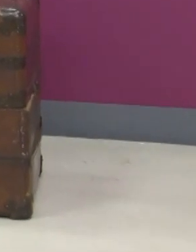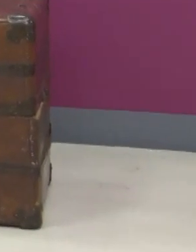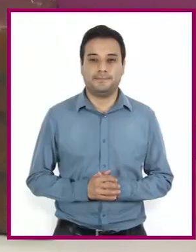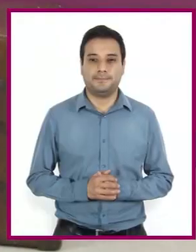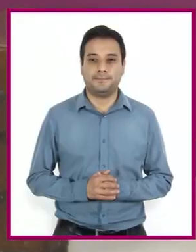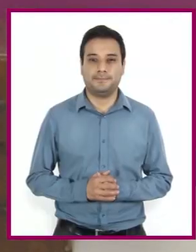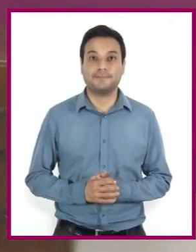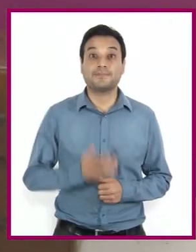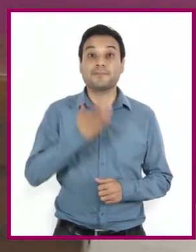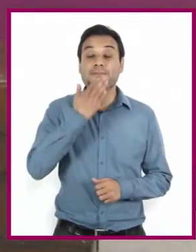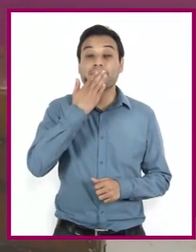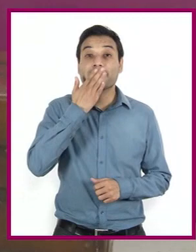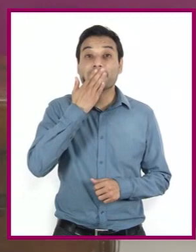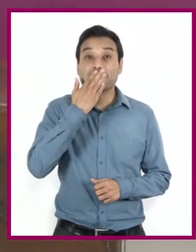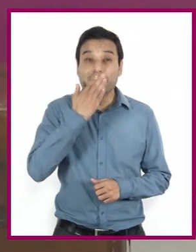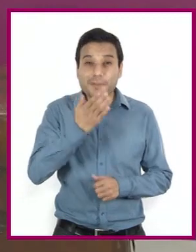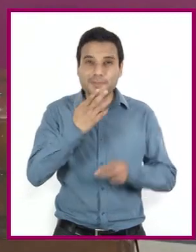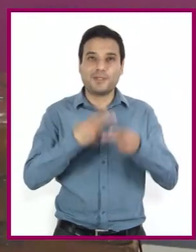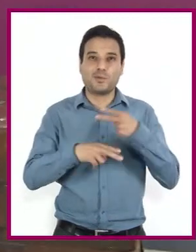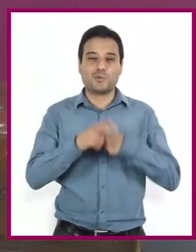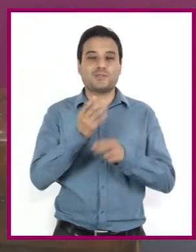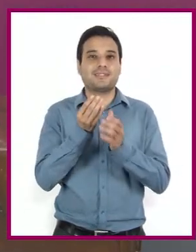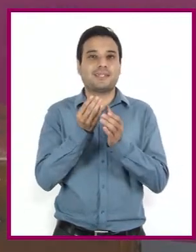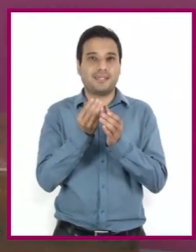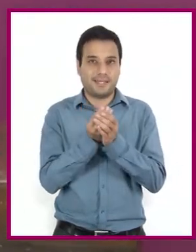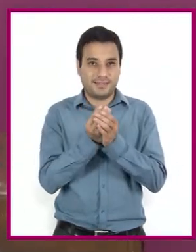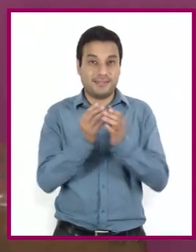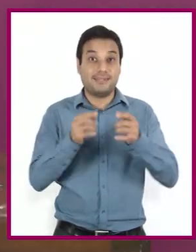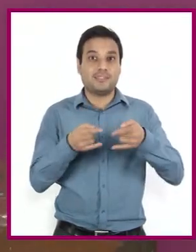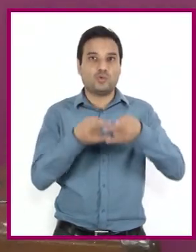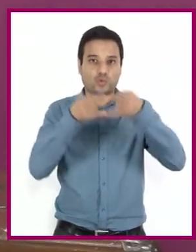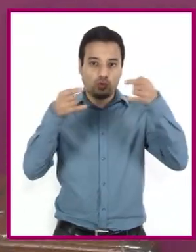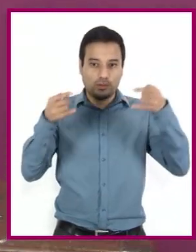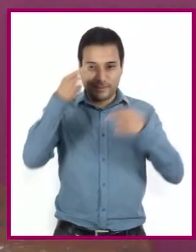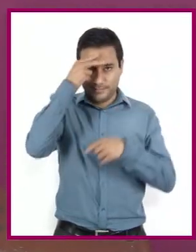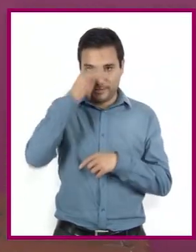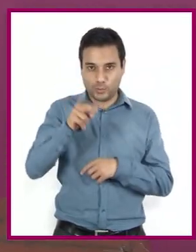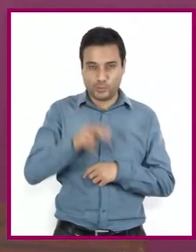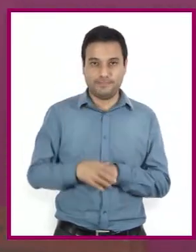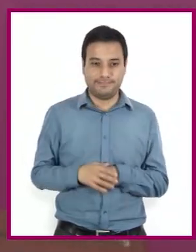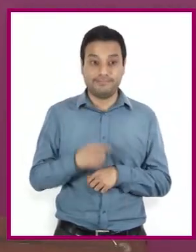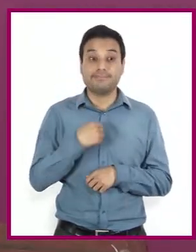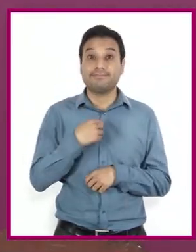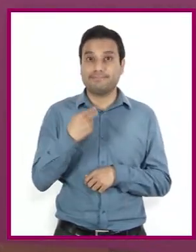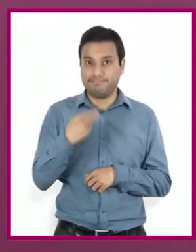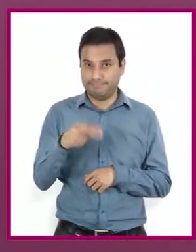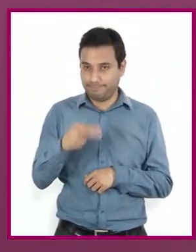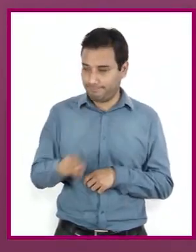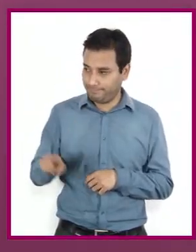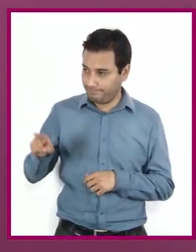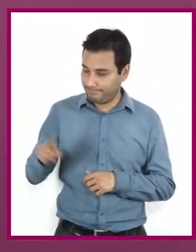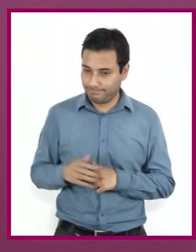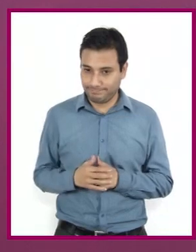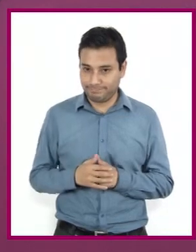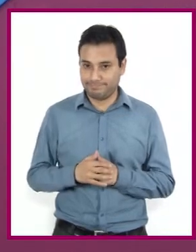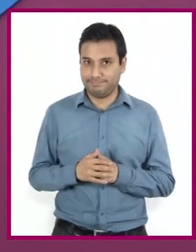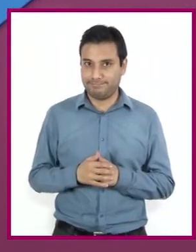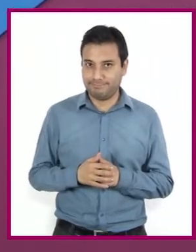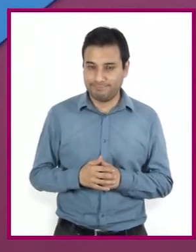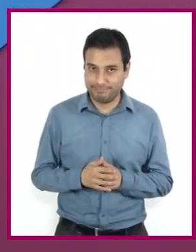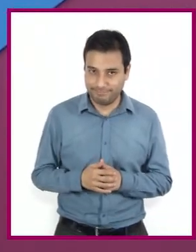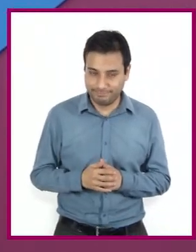Sean bienvenidas y bienvenidos a una sesión más de Historia de México. Soy el profesor Hugo Robledo Martínez y en esta